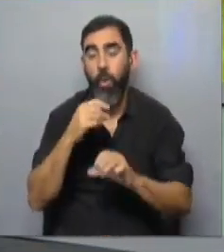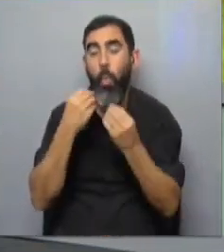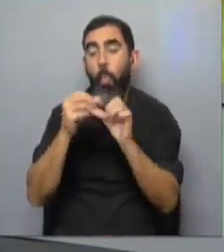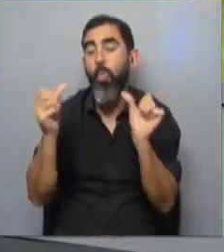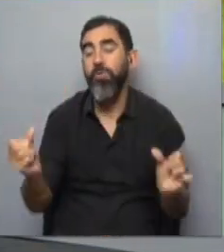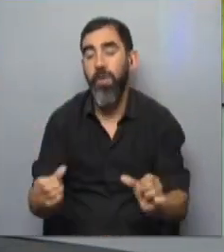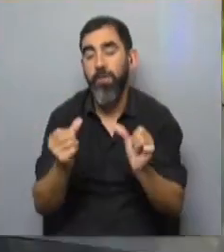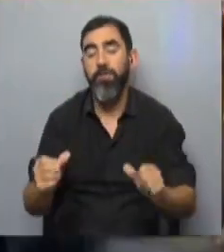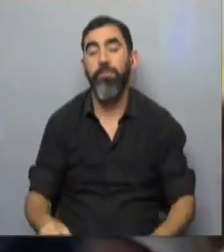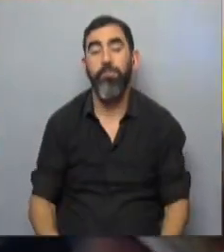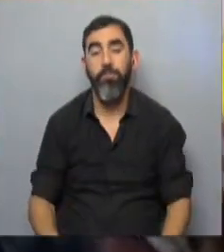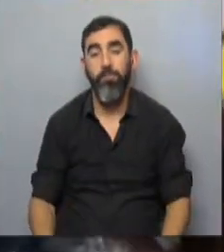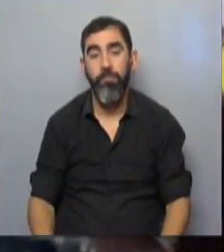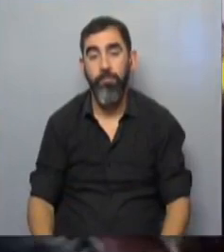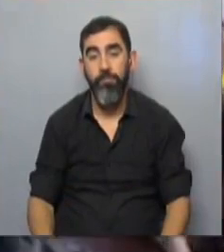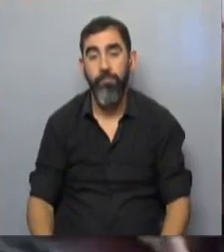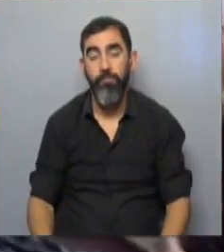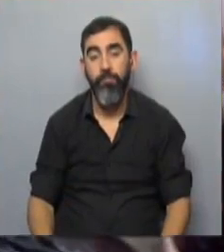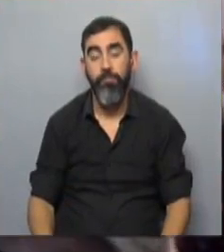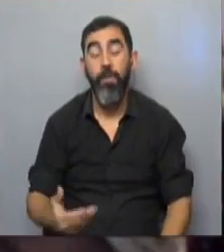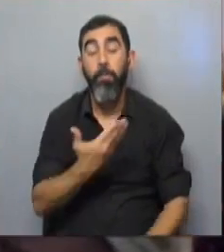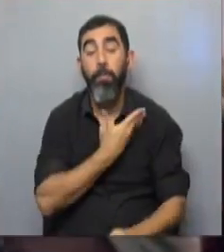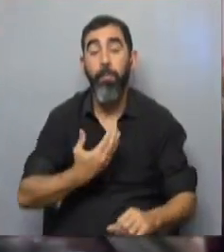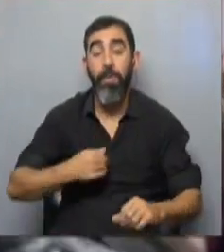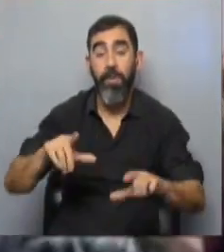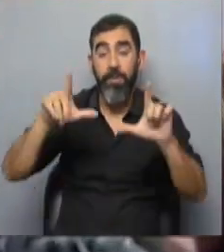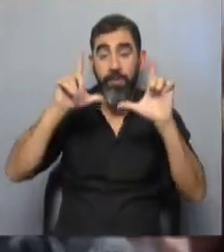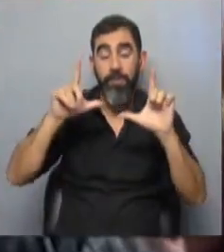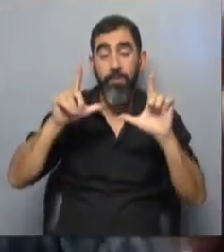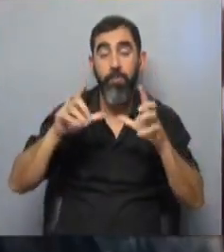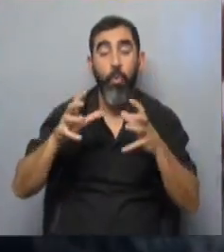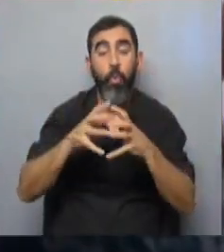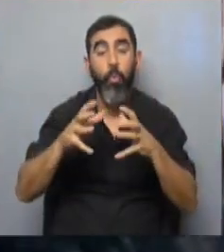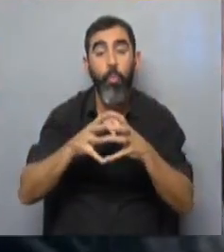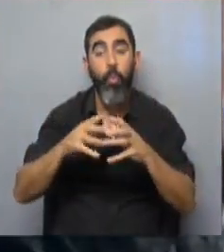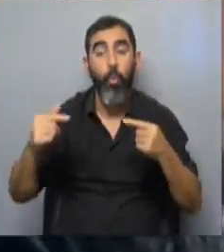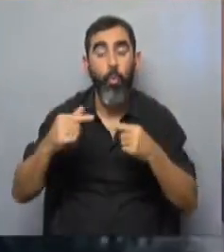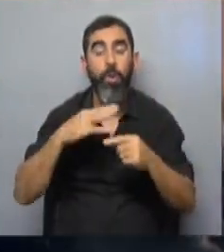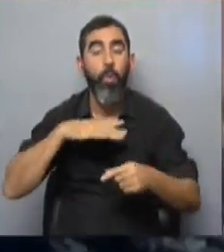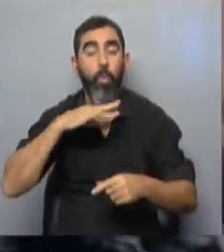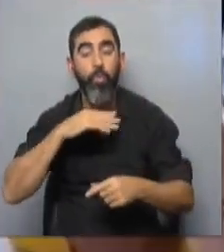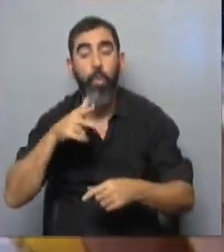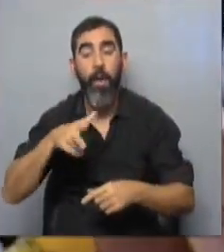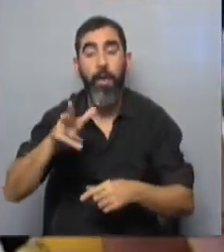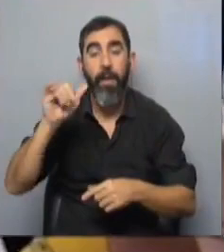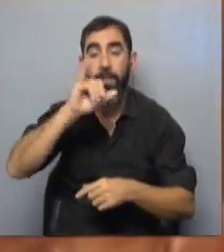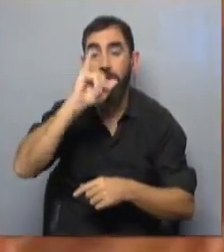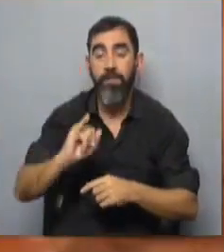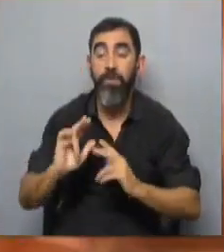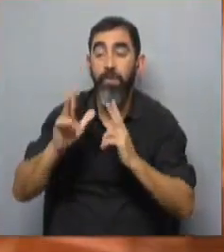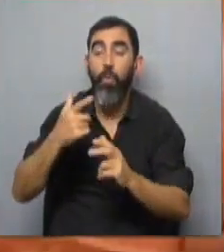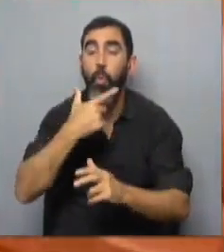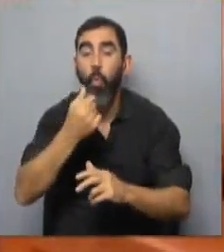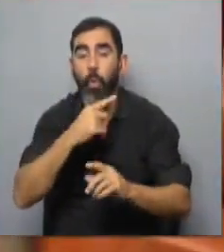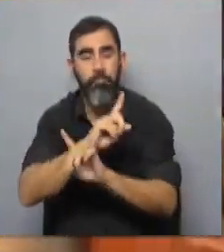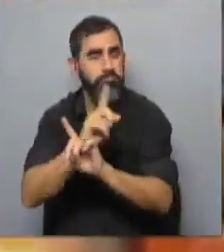implementación. El candidato a la presidencia de Colombia por la Liga de Gobernantes Anticorrupción, Rodolfo Hernández, aseguró este jueves